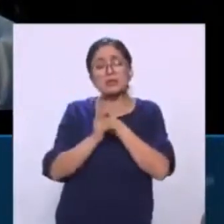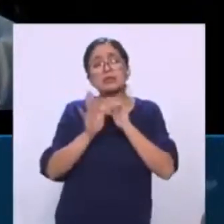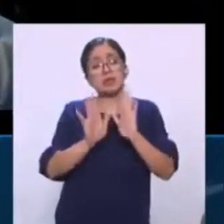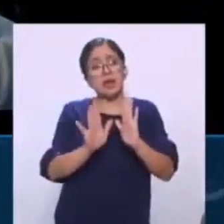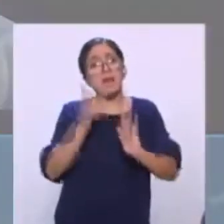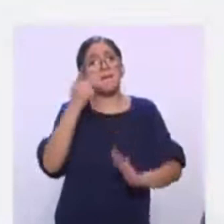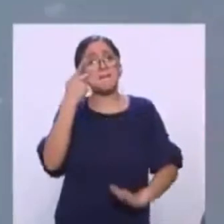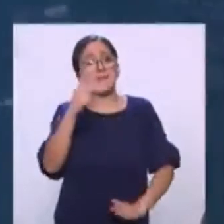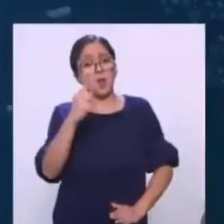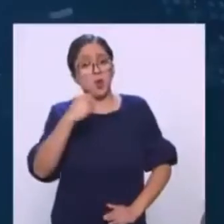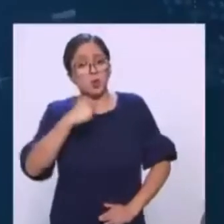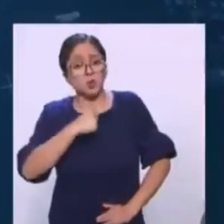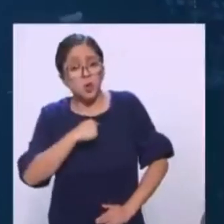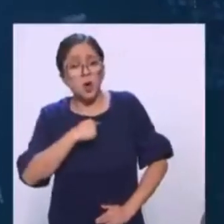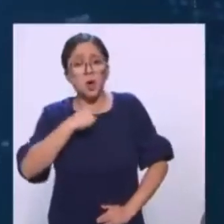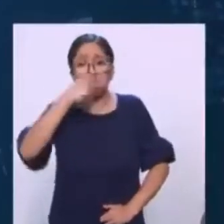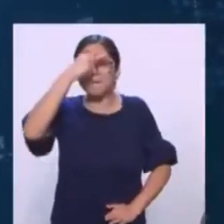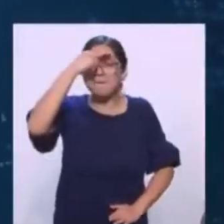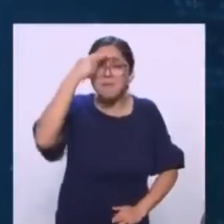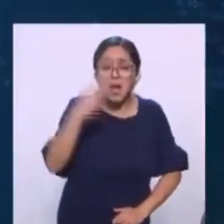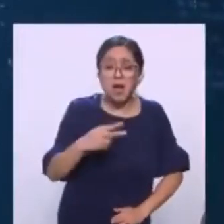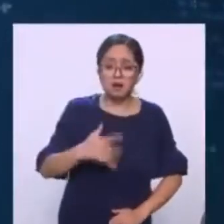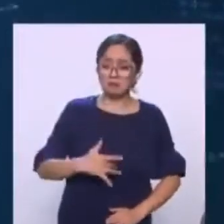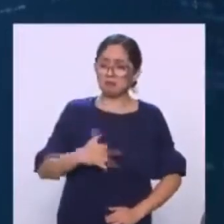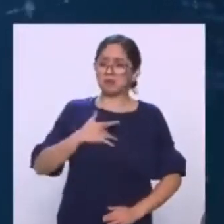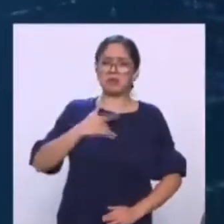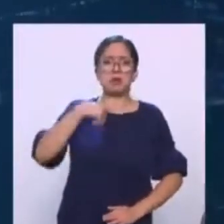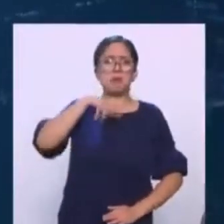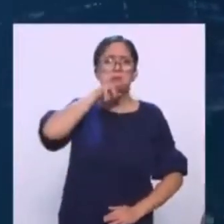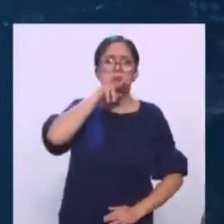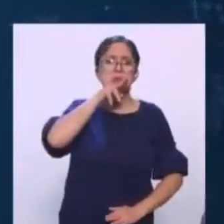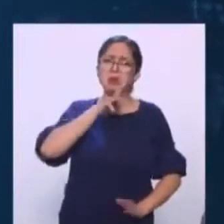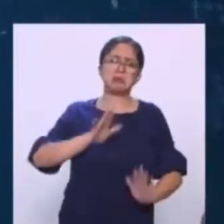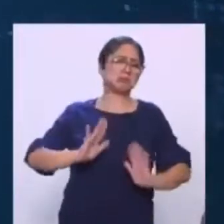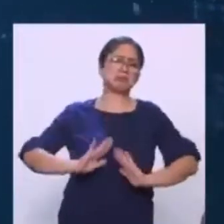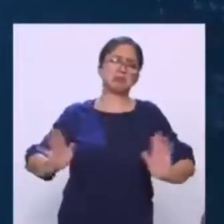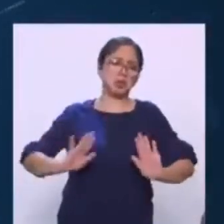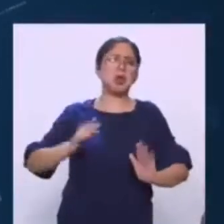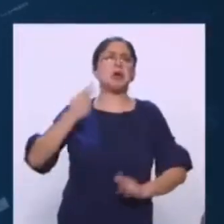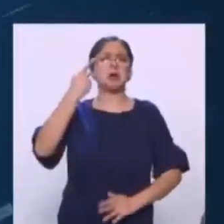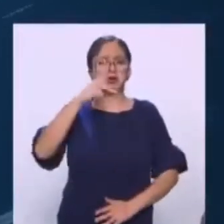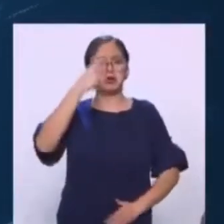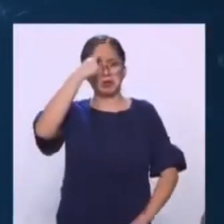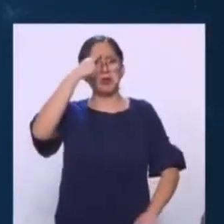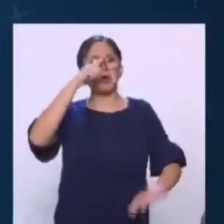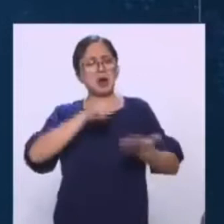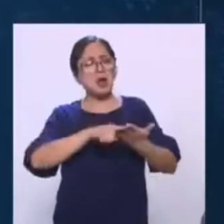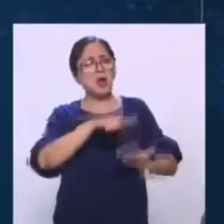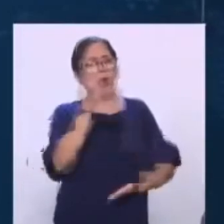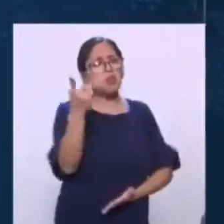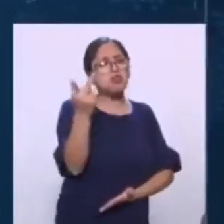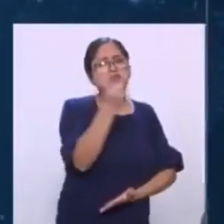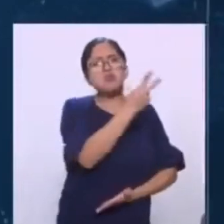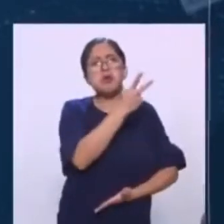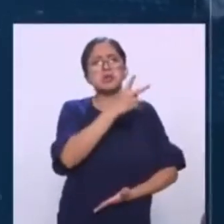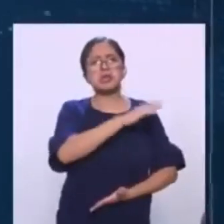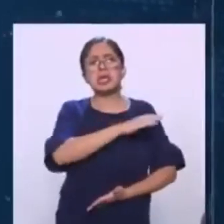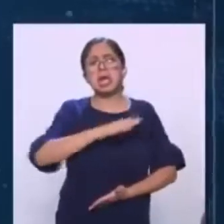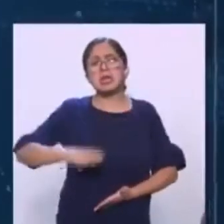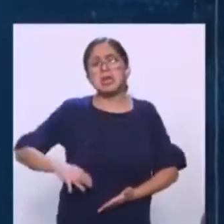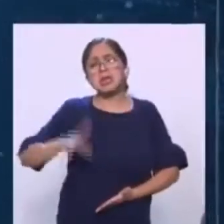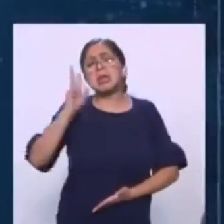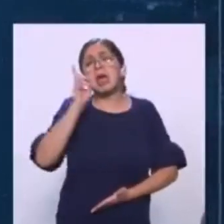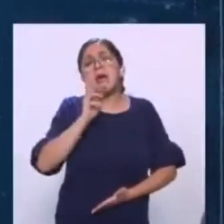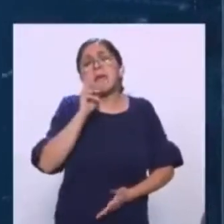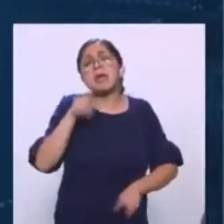yo no estoy demasiado preocupado, porque sí creo que cualquiera de los dos candidatos principales que